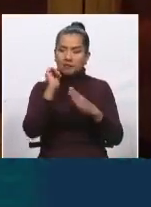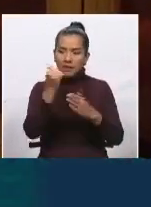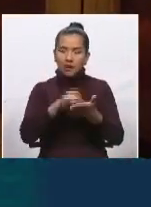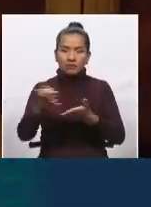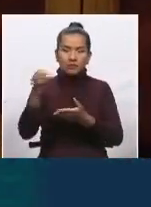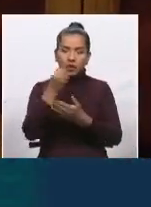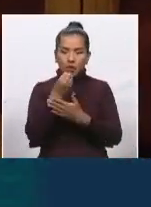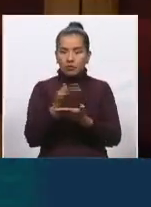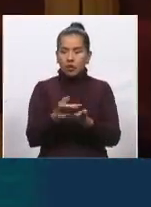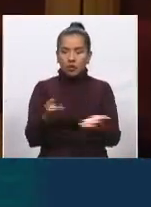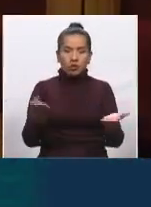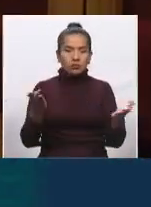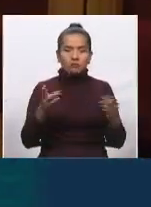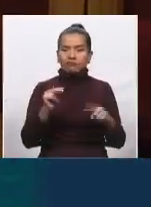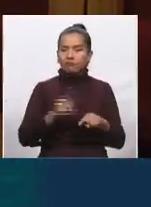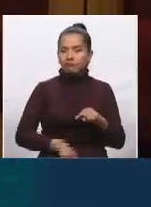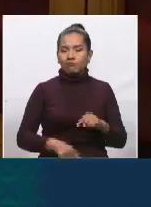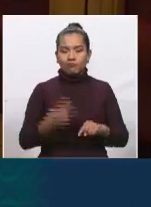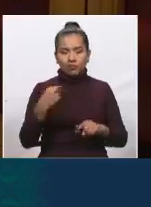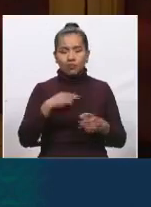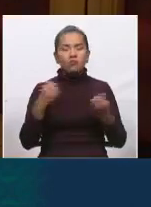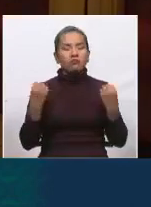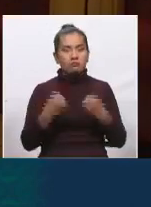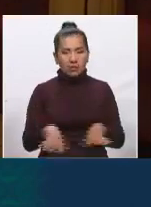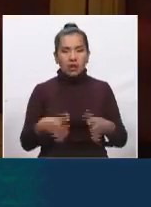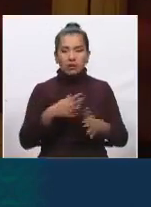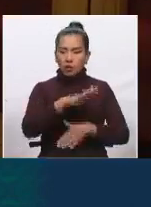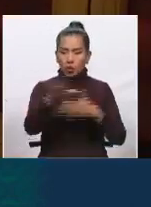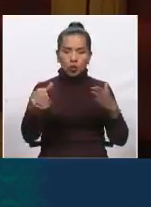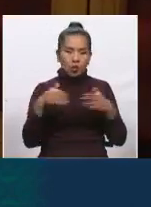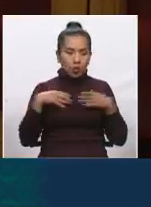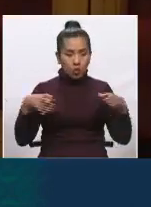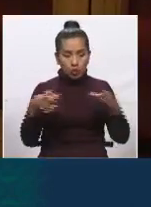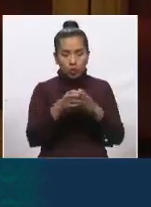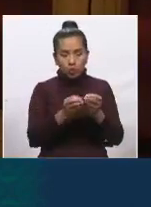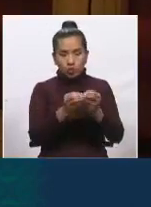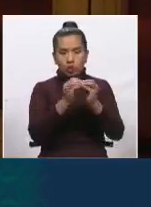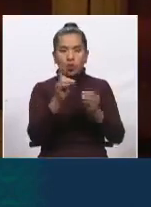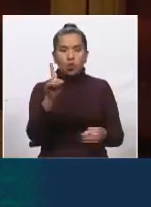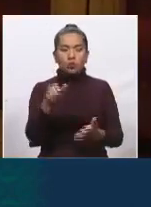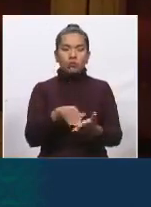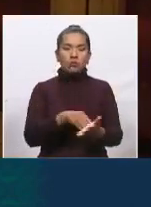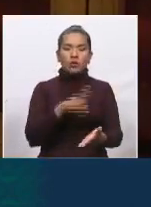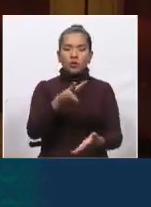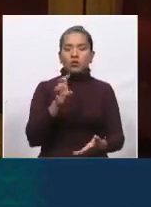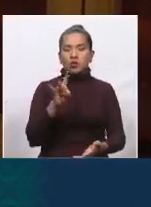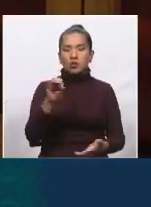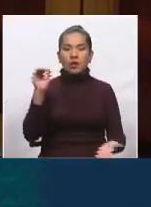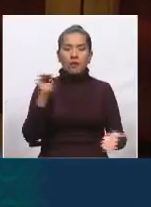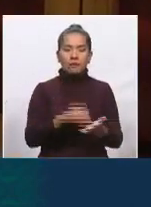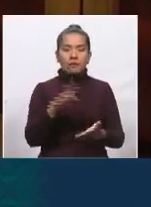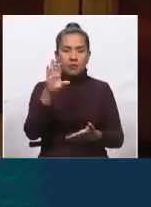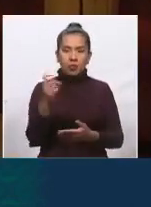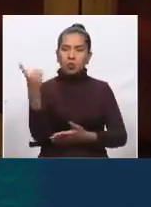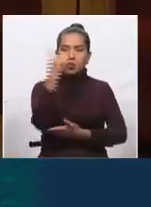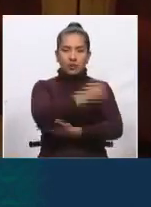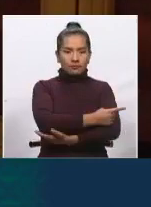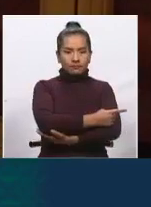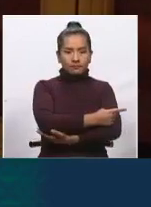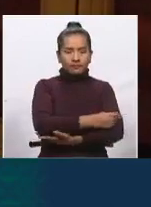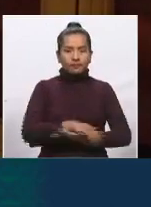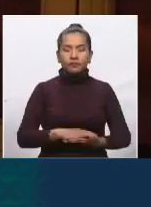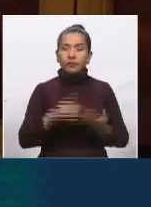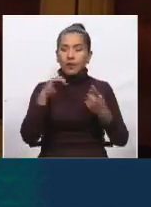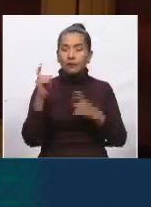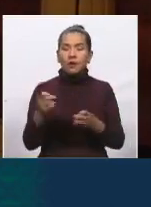Entonces, esa es nuestra pérdida, digamos, ¿no? Entre todos, 1.280.000 bolivianos por día. ¿Cuántas empresas